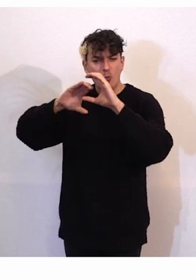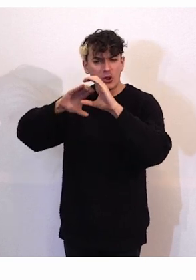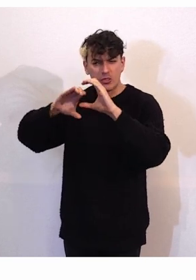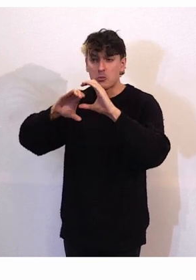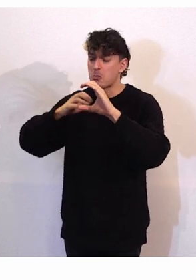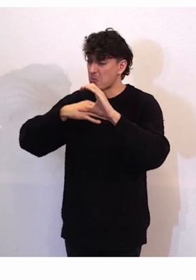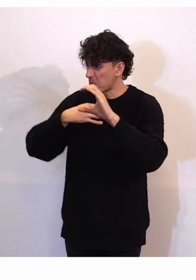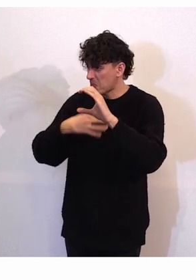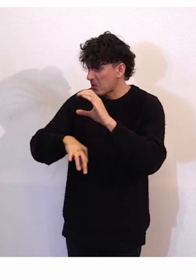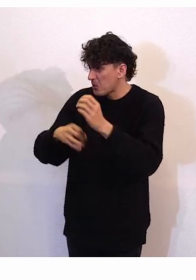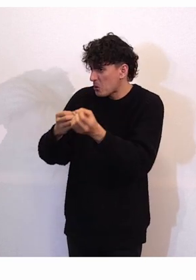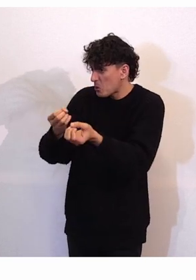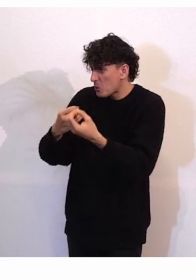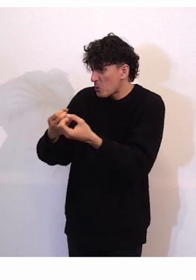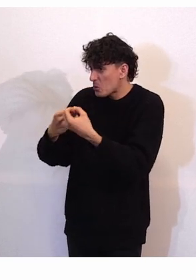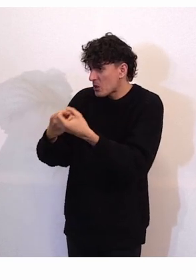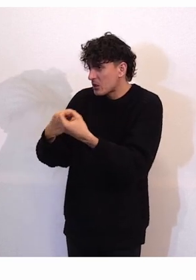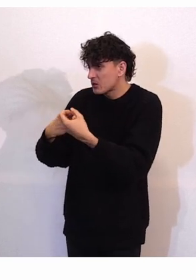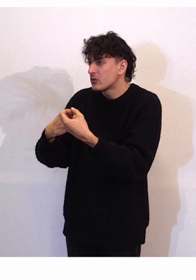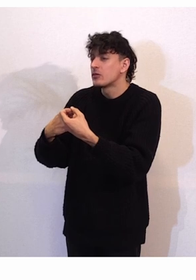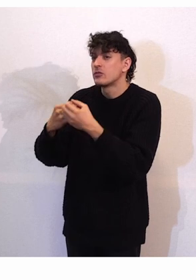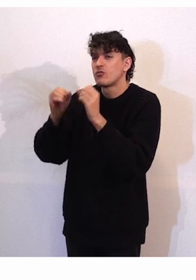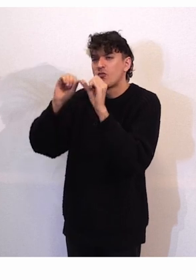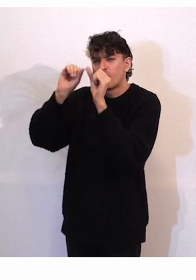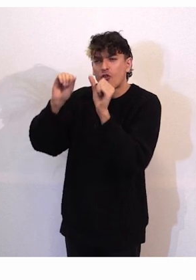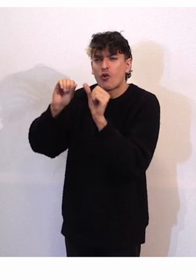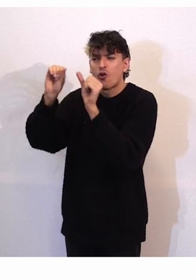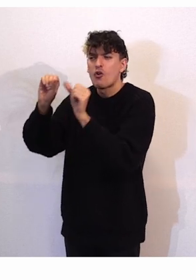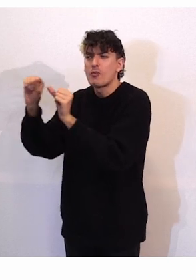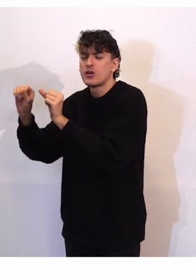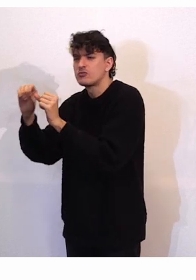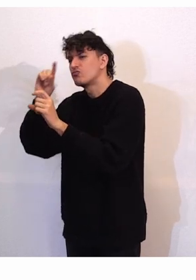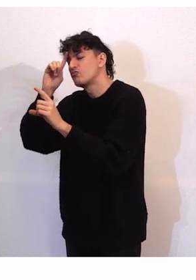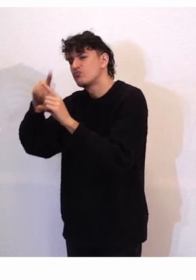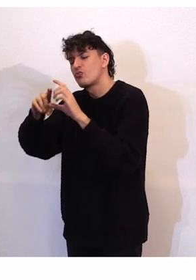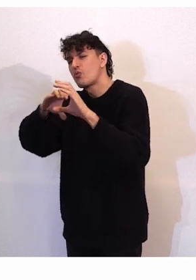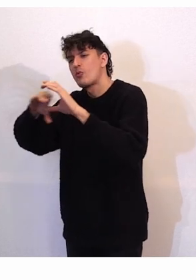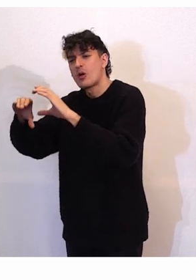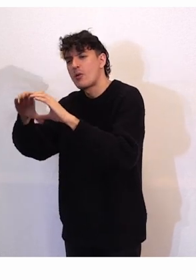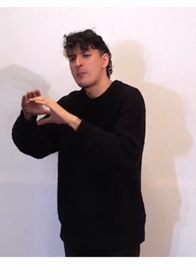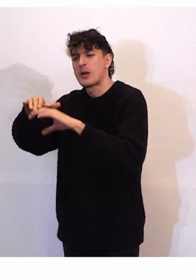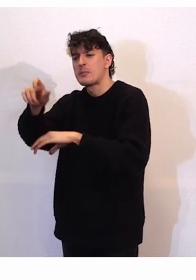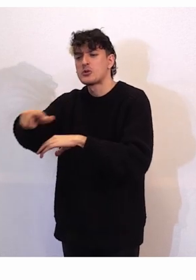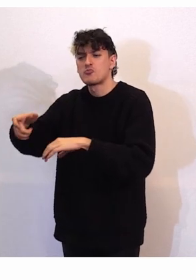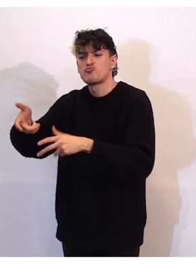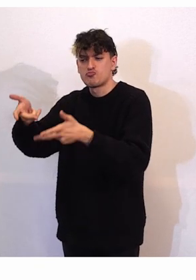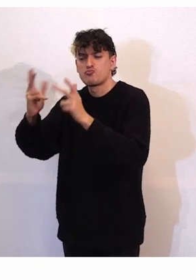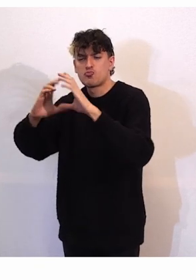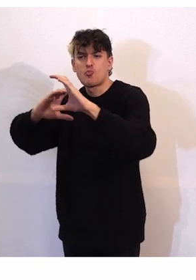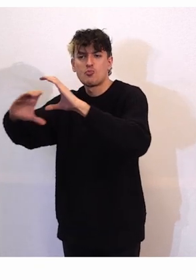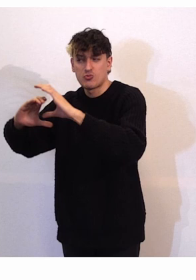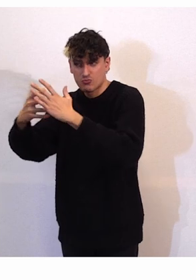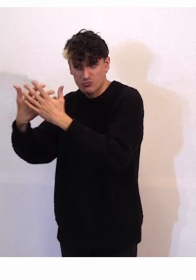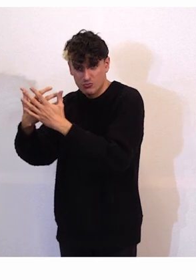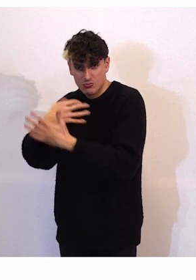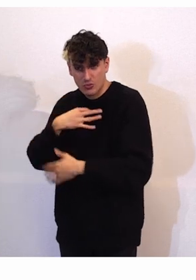formas expliquen para que las personas nos comuniquemos? Sí,